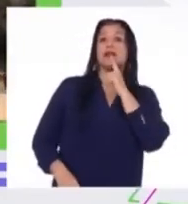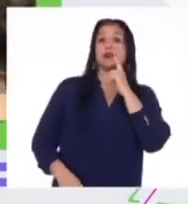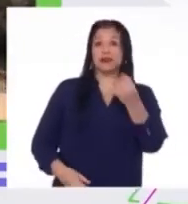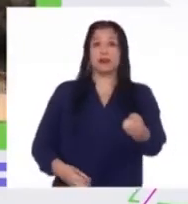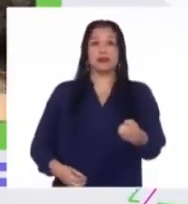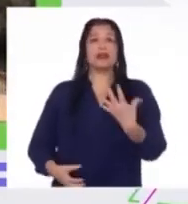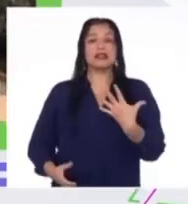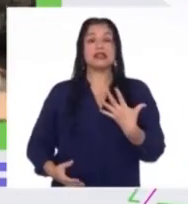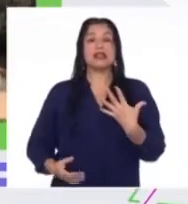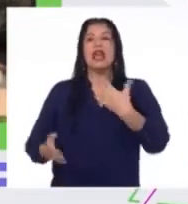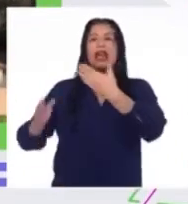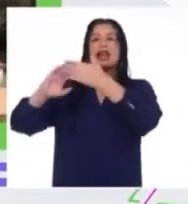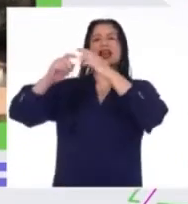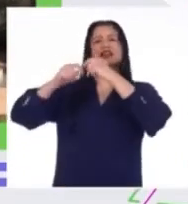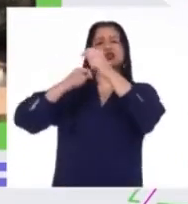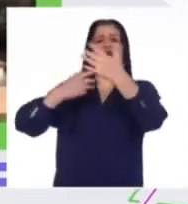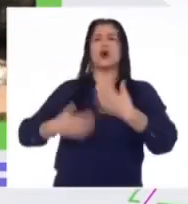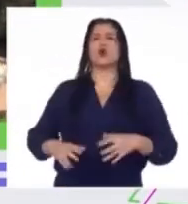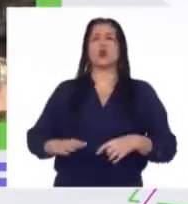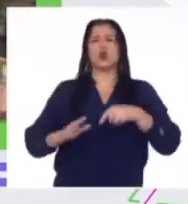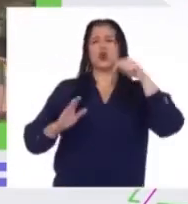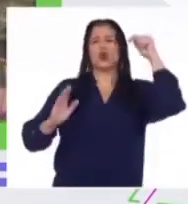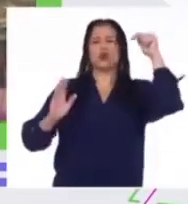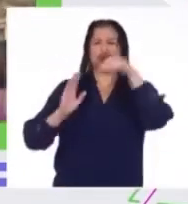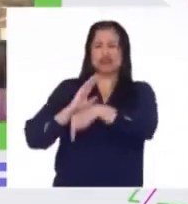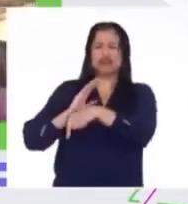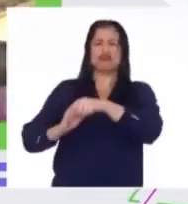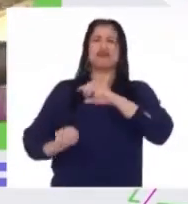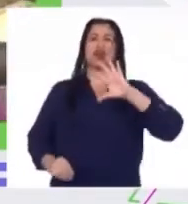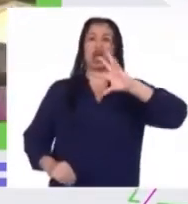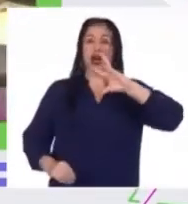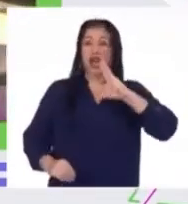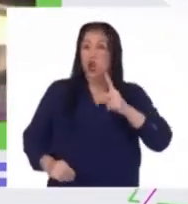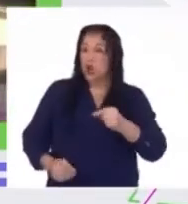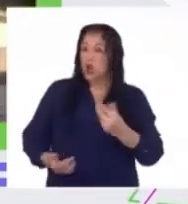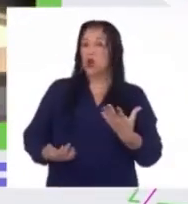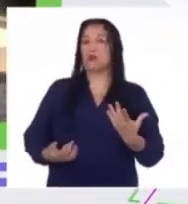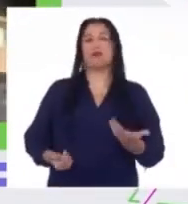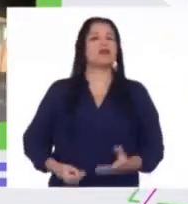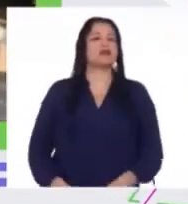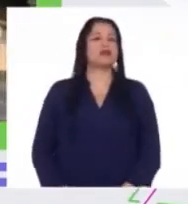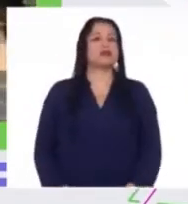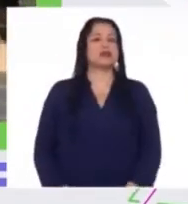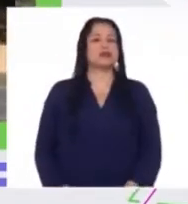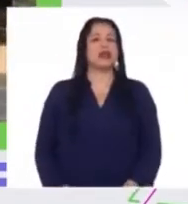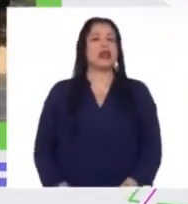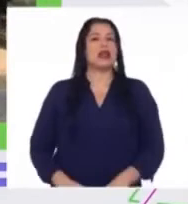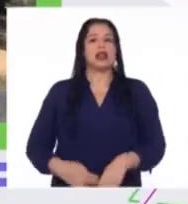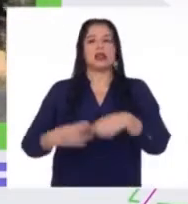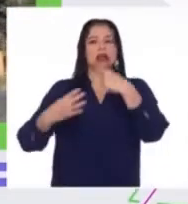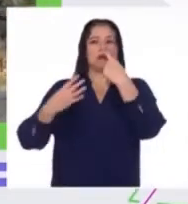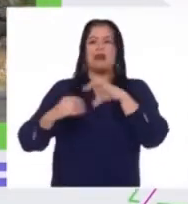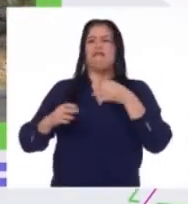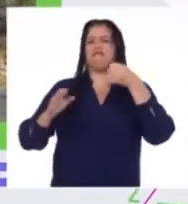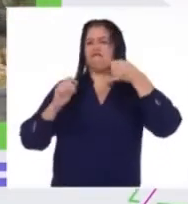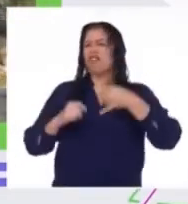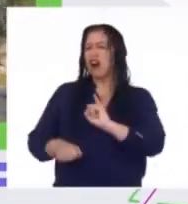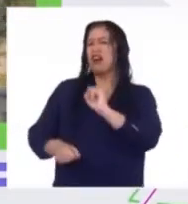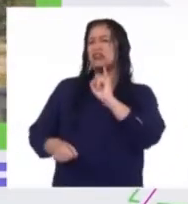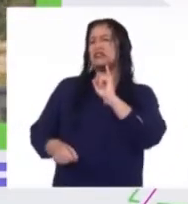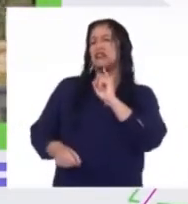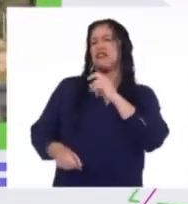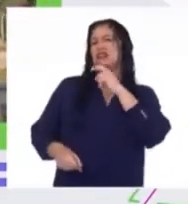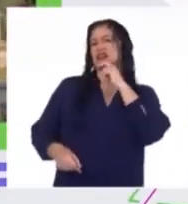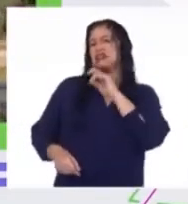en la ciudad hay asesinatos, robos, que, ¿cómo se llaman? Lo han violado a una